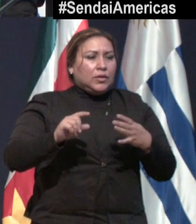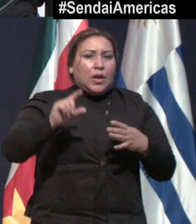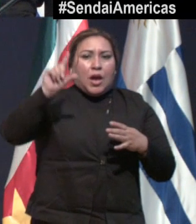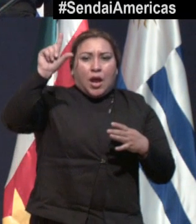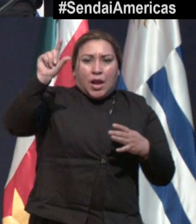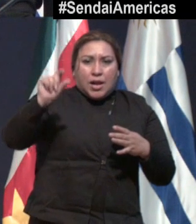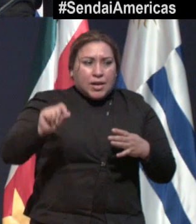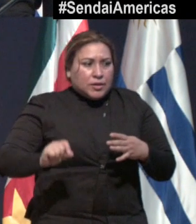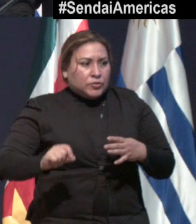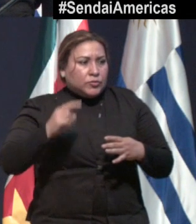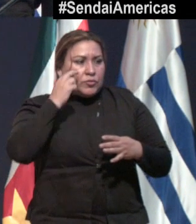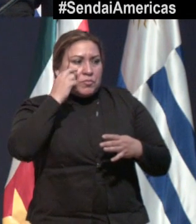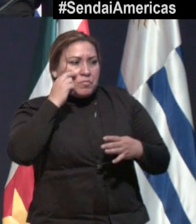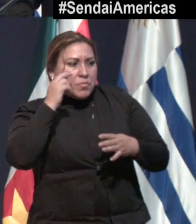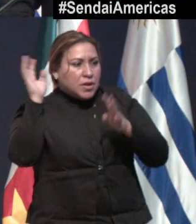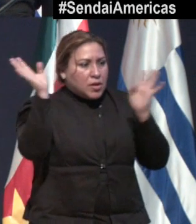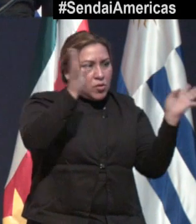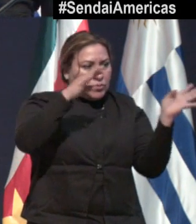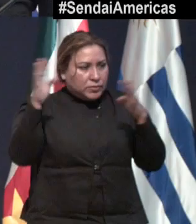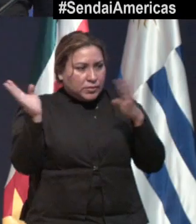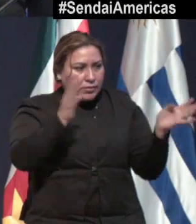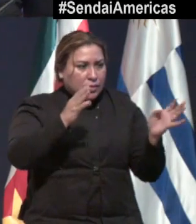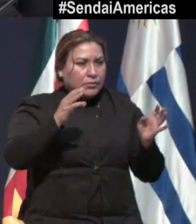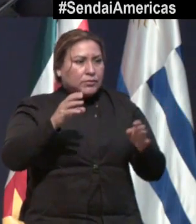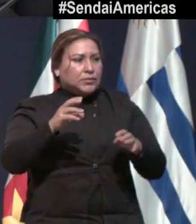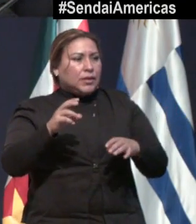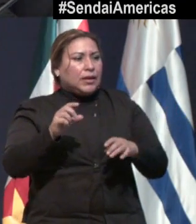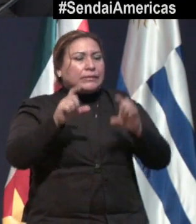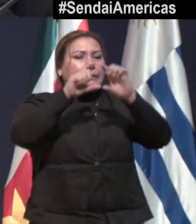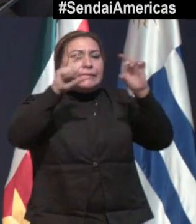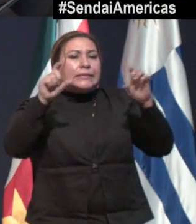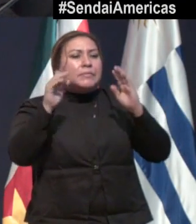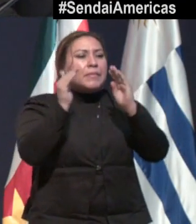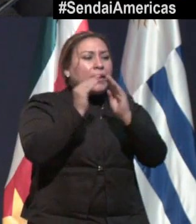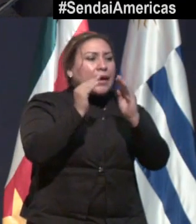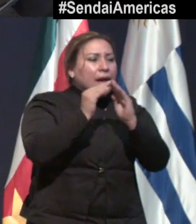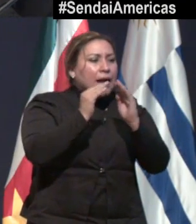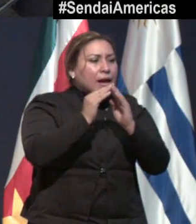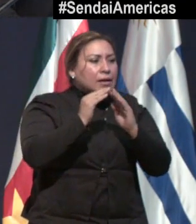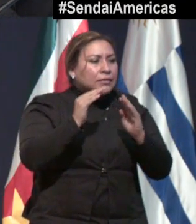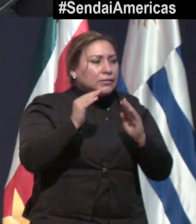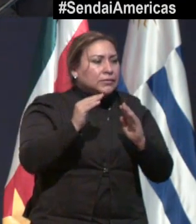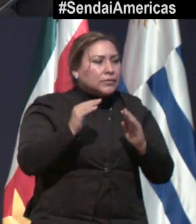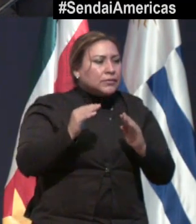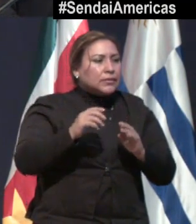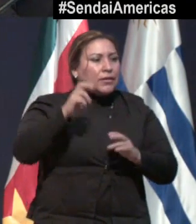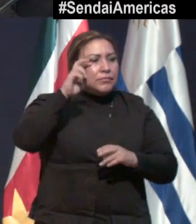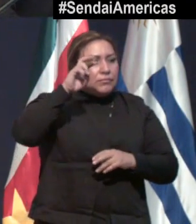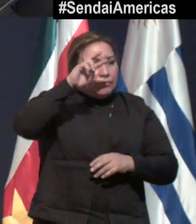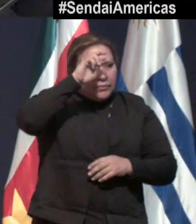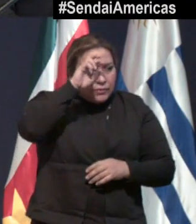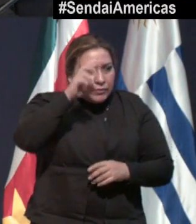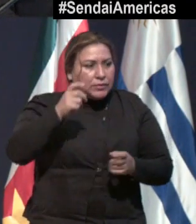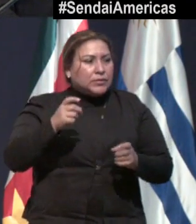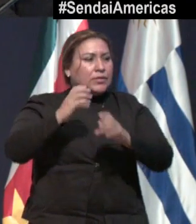del riesgo de desastres en los sectores de vivienda, obras públicas, escuelas, hospitales, transporte